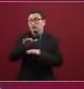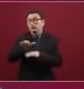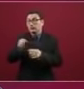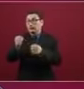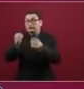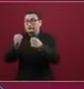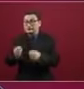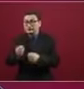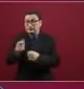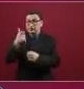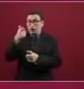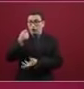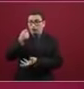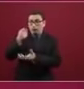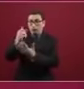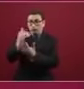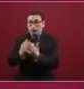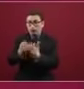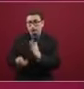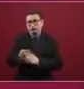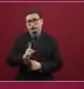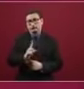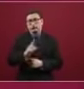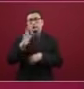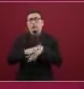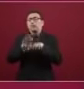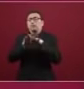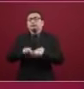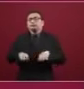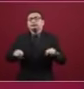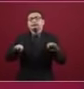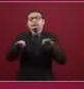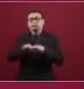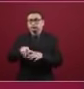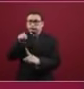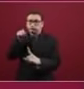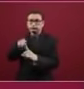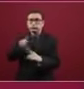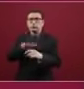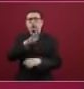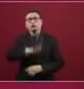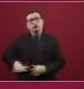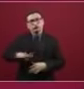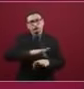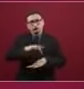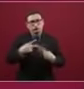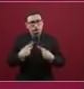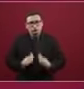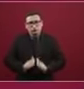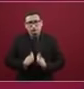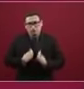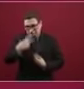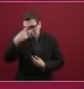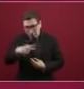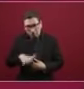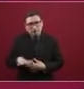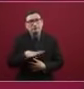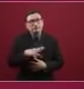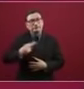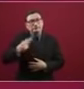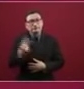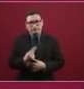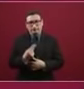trata de la prioridad mayor de la sociedad mexicana. Puedo adelantar en